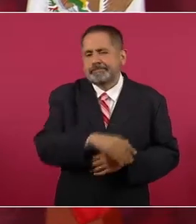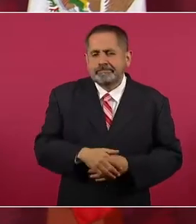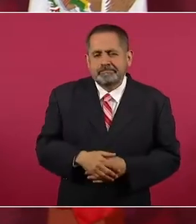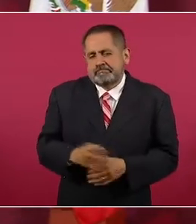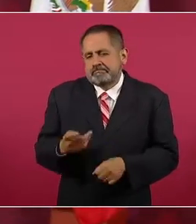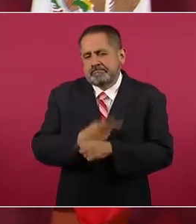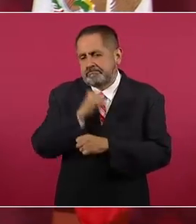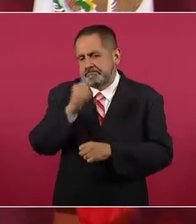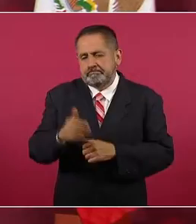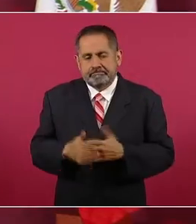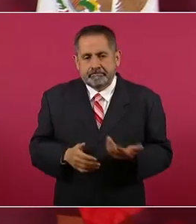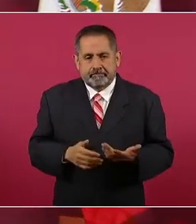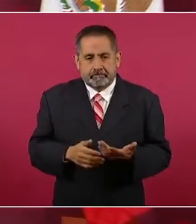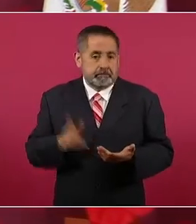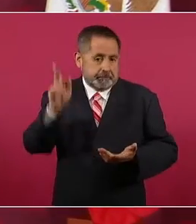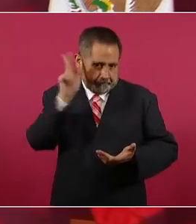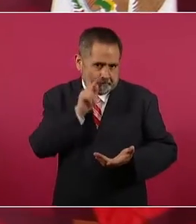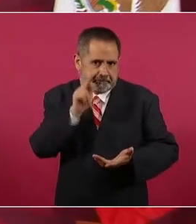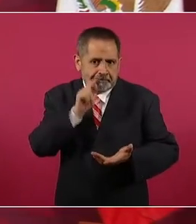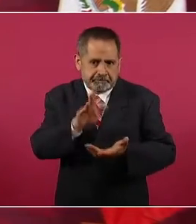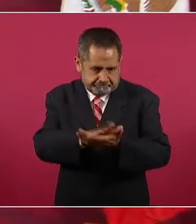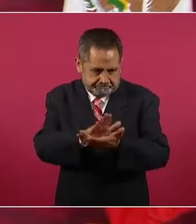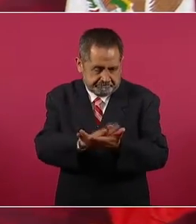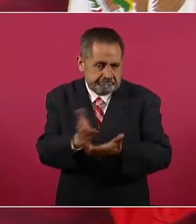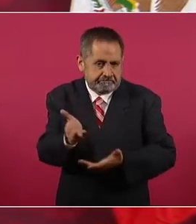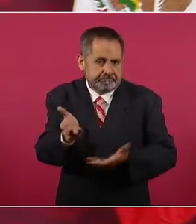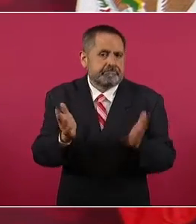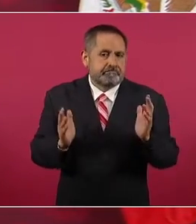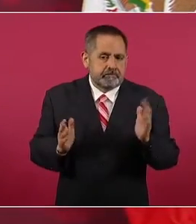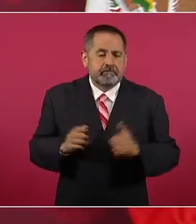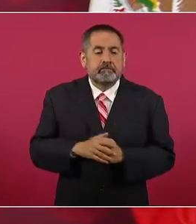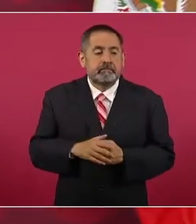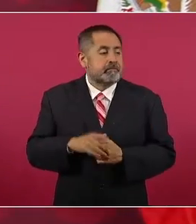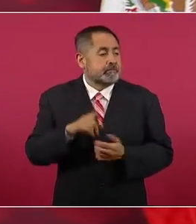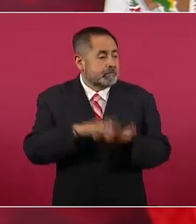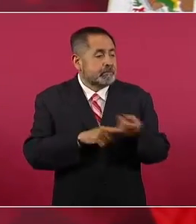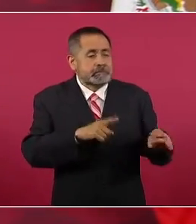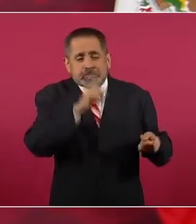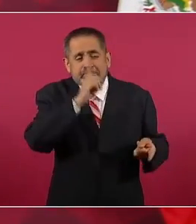Si no hay sustento y si mienten